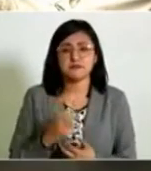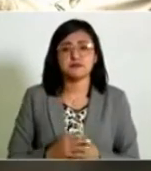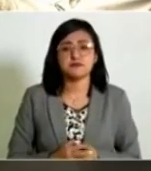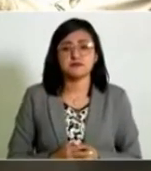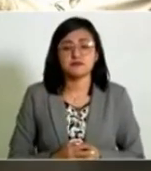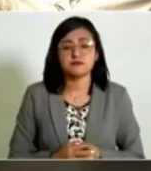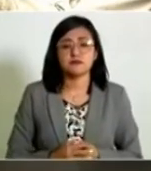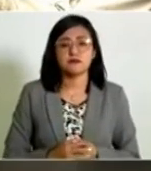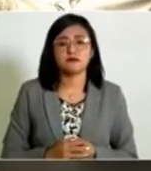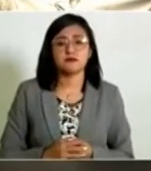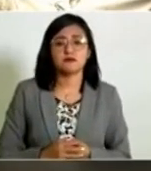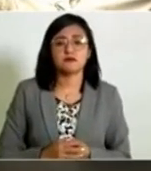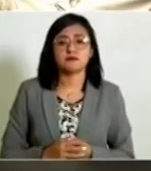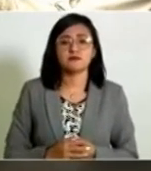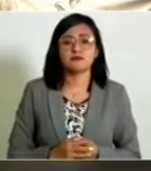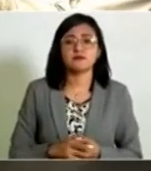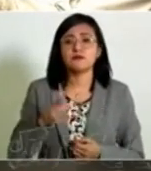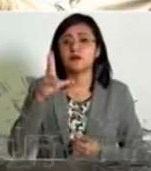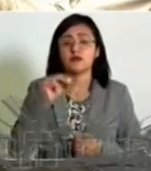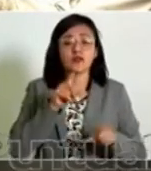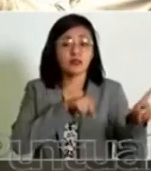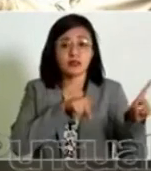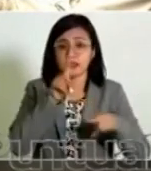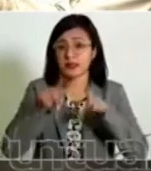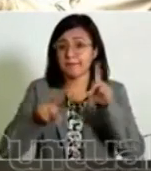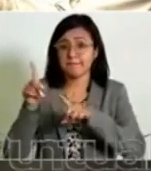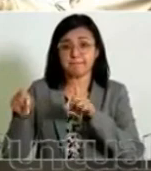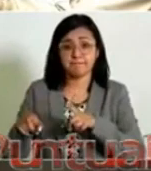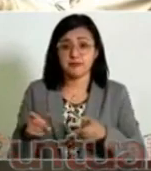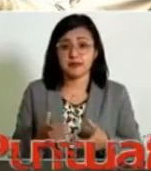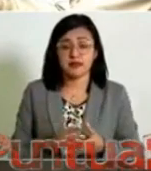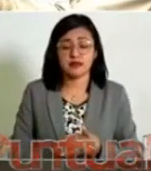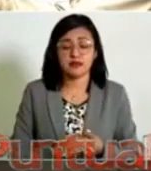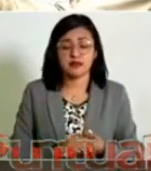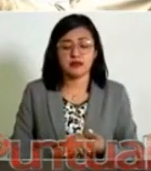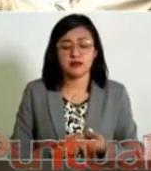y no depender no depender